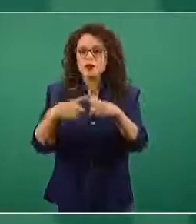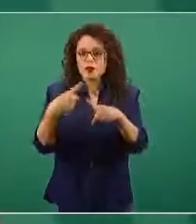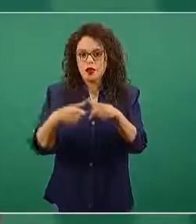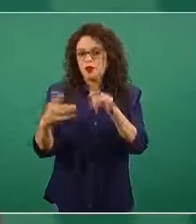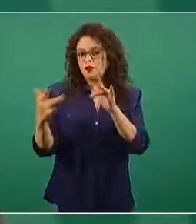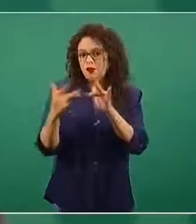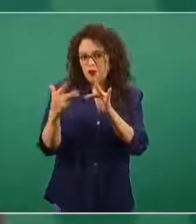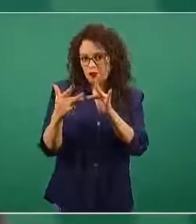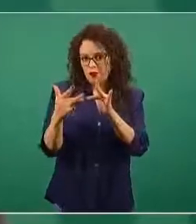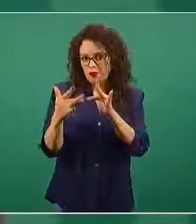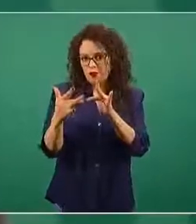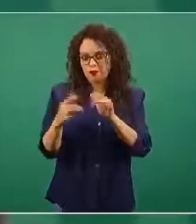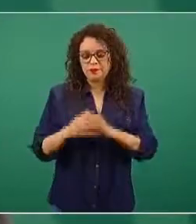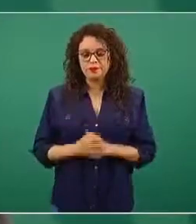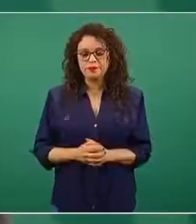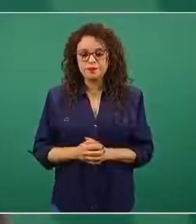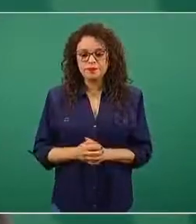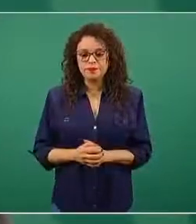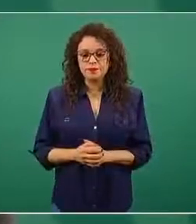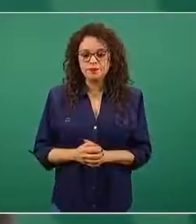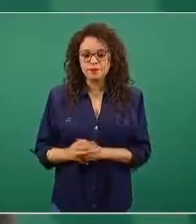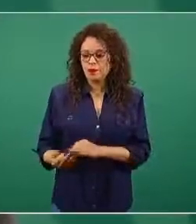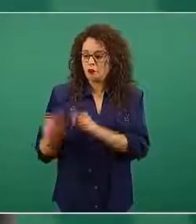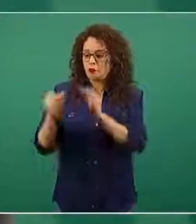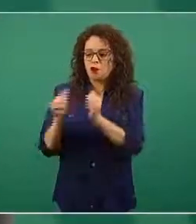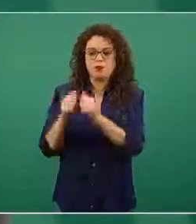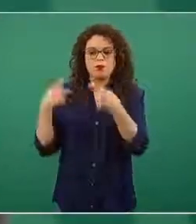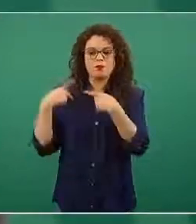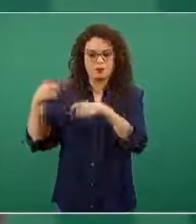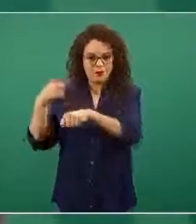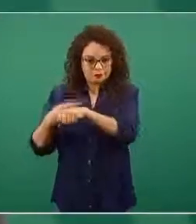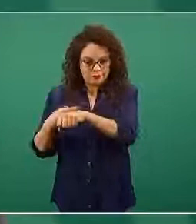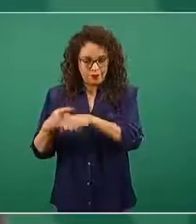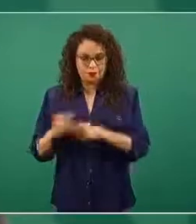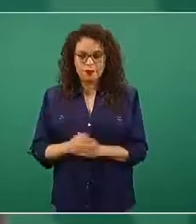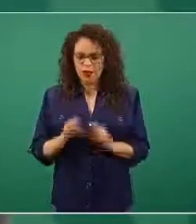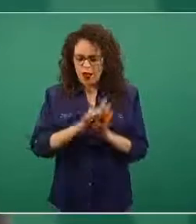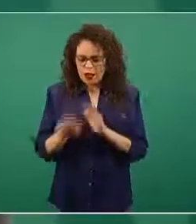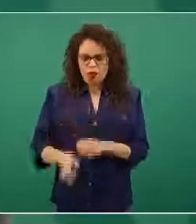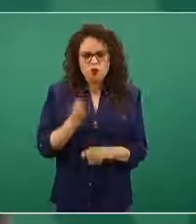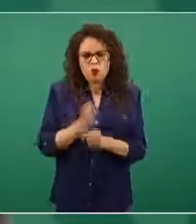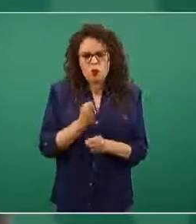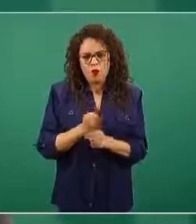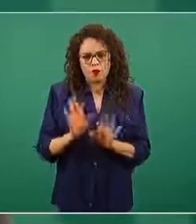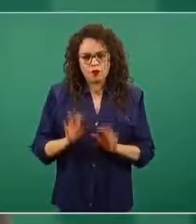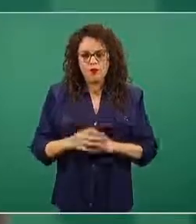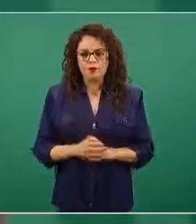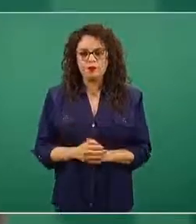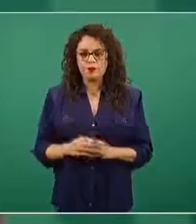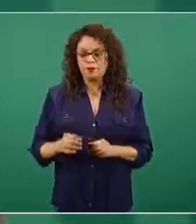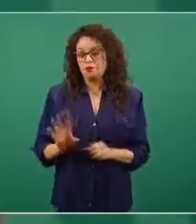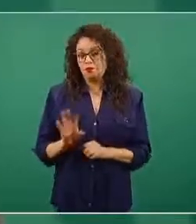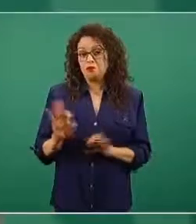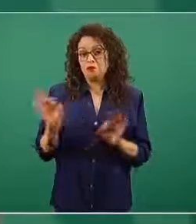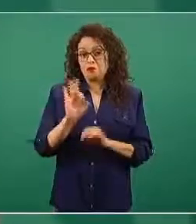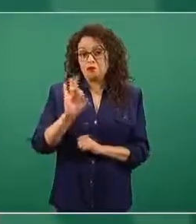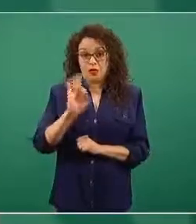contacto. Igual, utilicemos un ejemplo aquí en este momento. Si yo fuera una persona